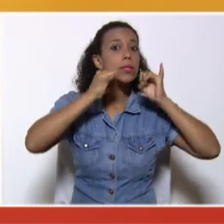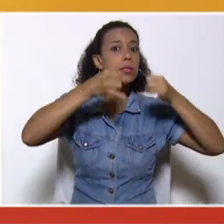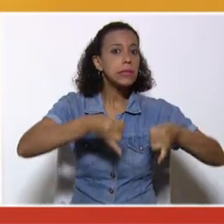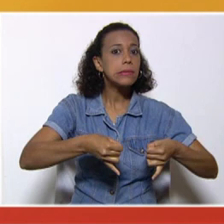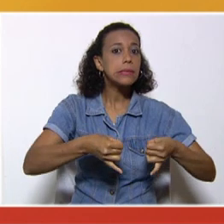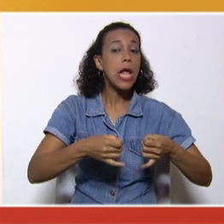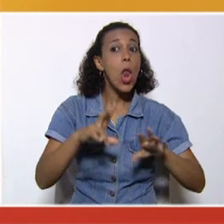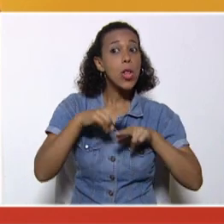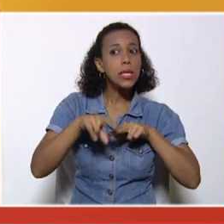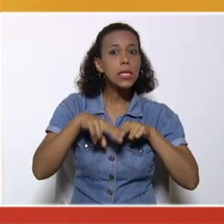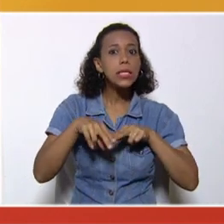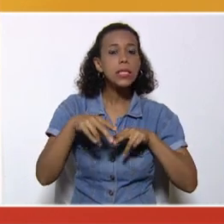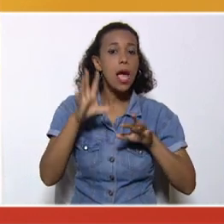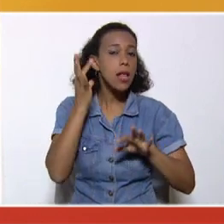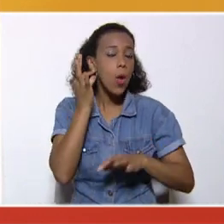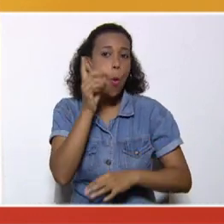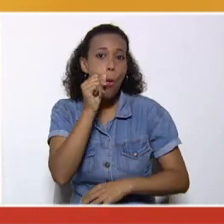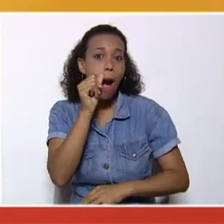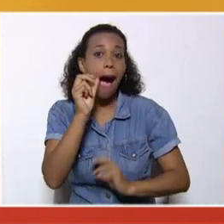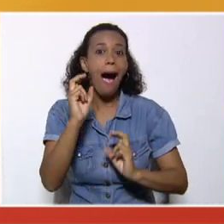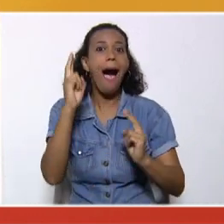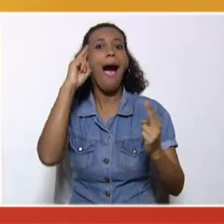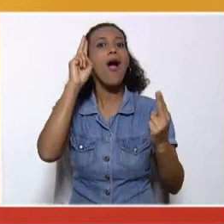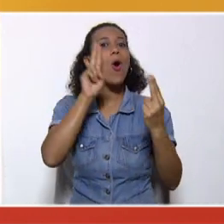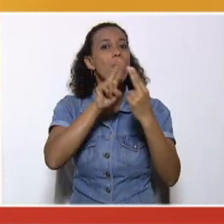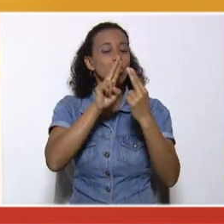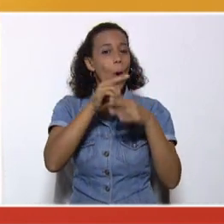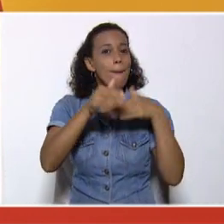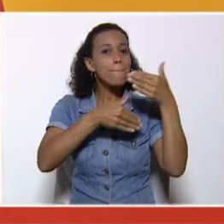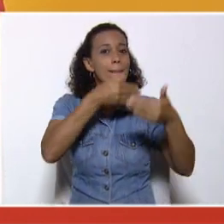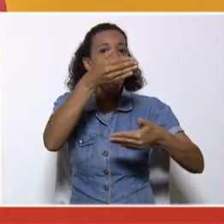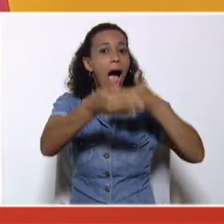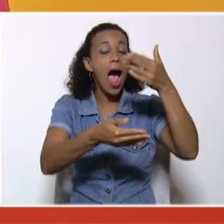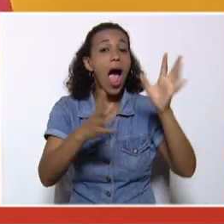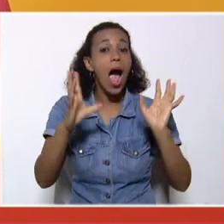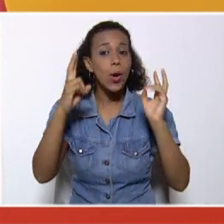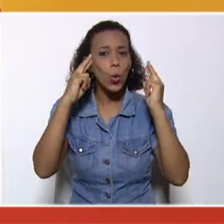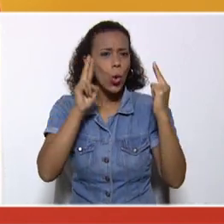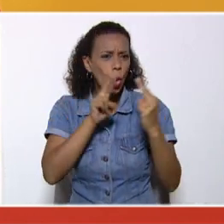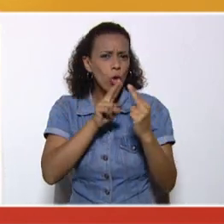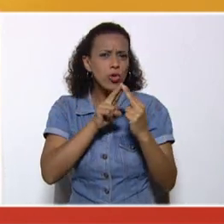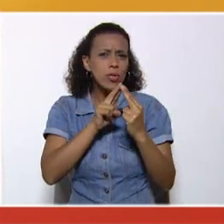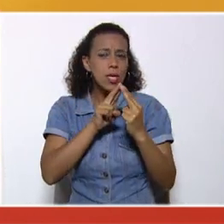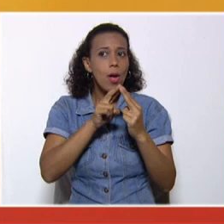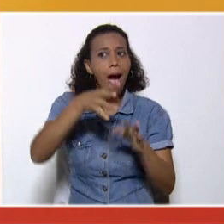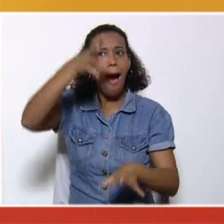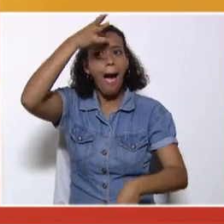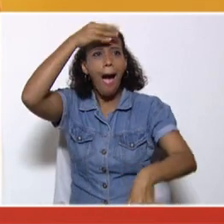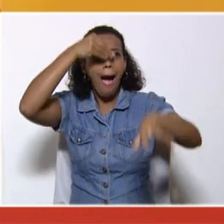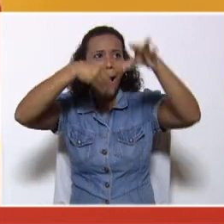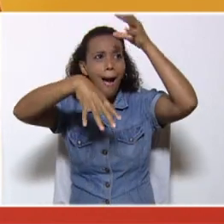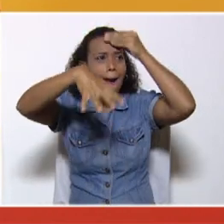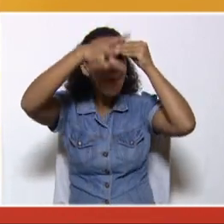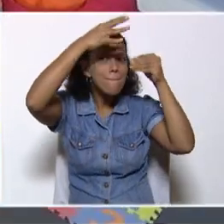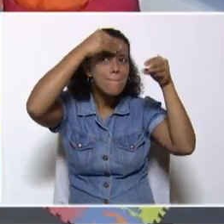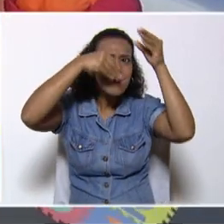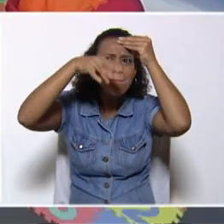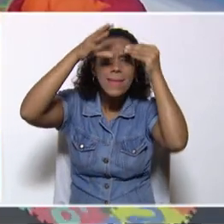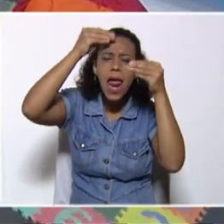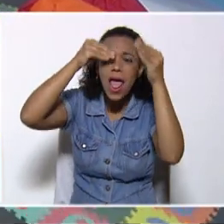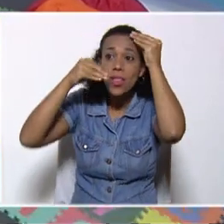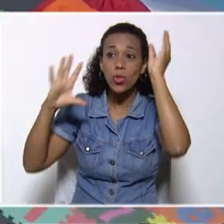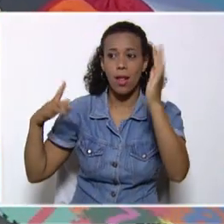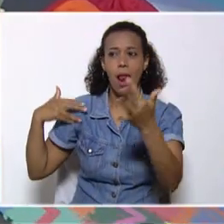inicial, los niños y las niñas van a ir progresivamente, ¿verdad?, adquiriendo todos estos aprendizajes que hemos